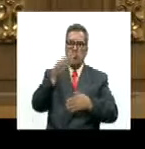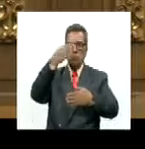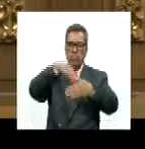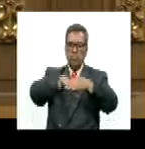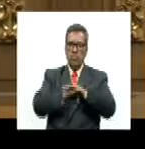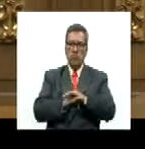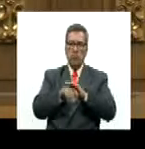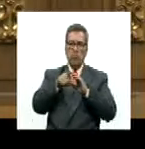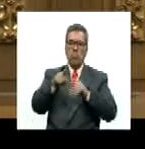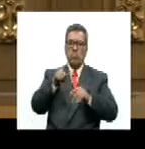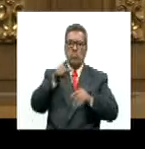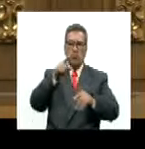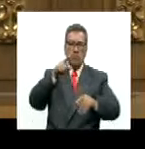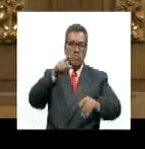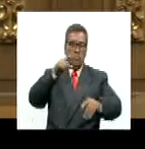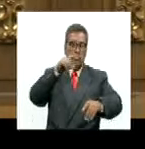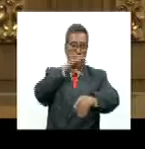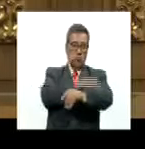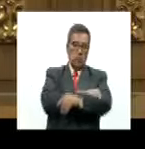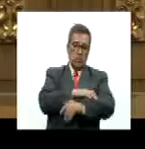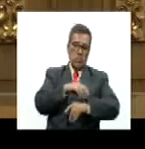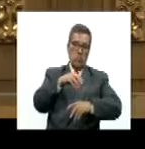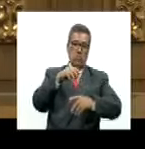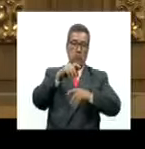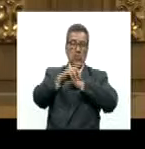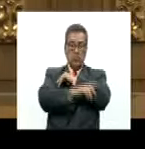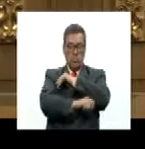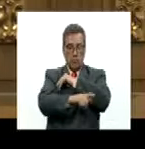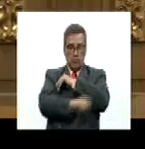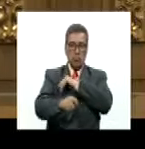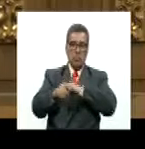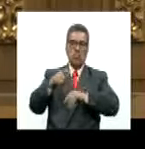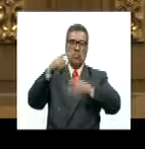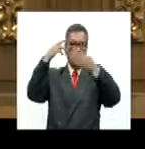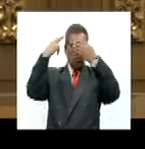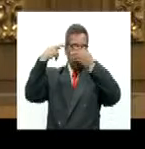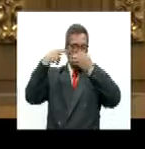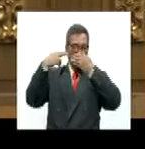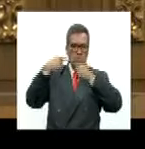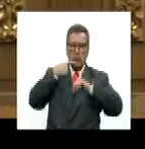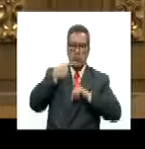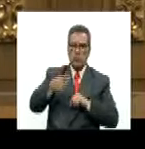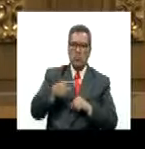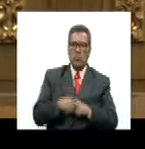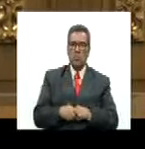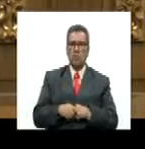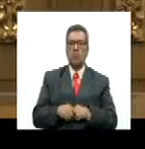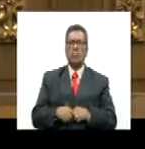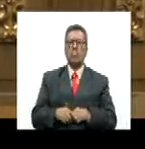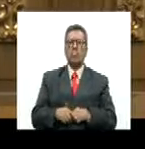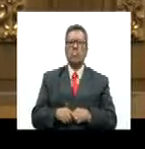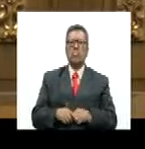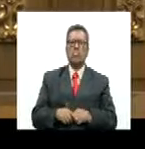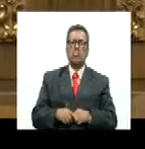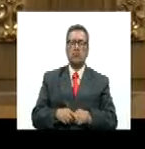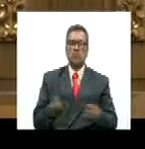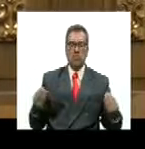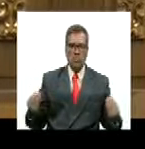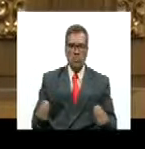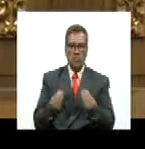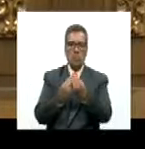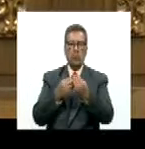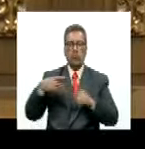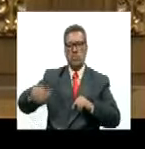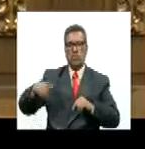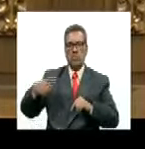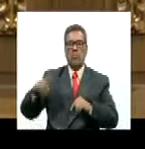a criminales fascistas y terroristas convictos y confesos, quienes conjuntamente con la